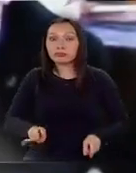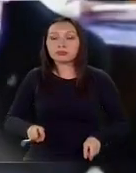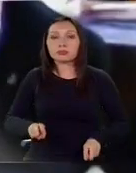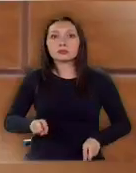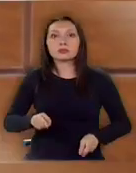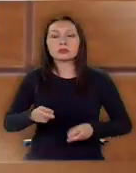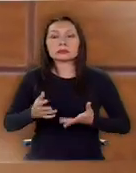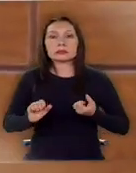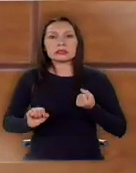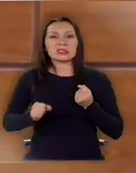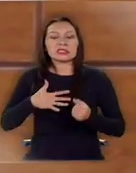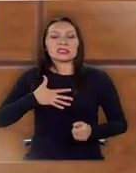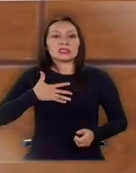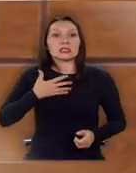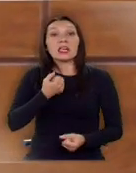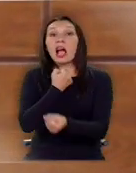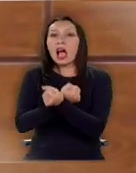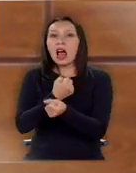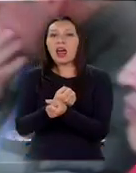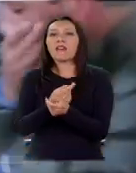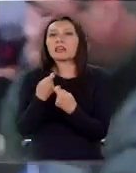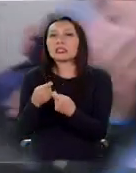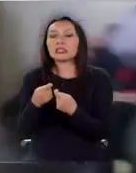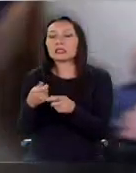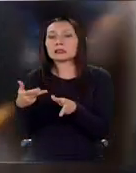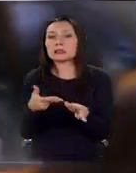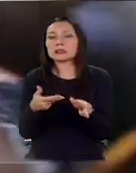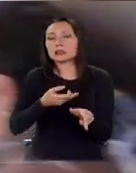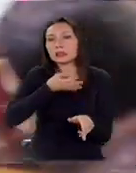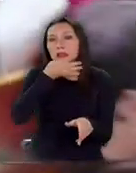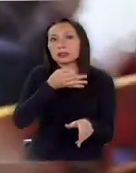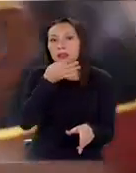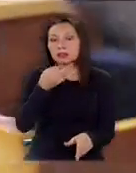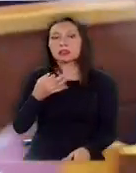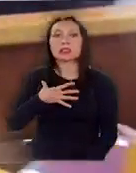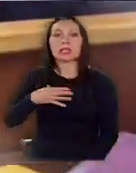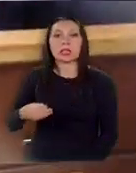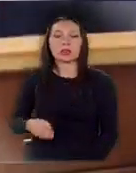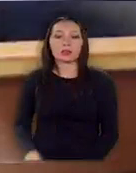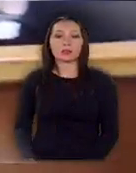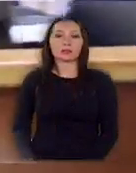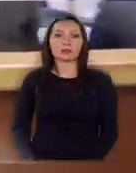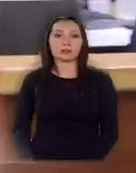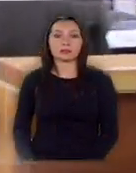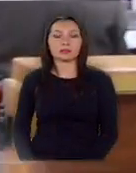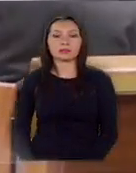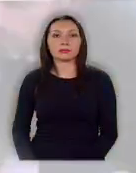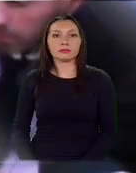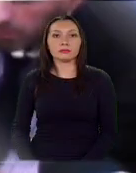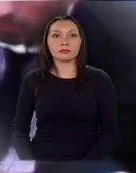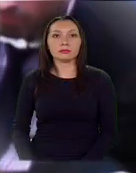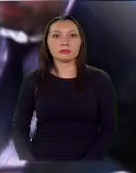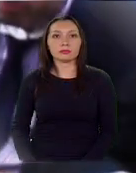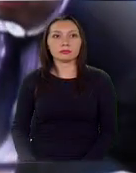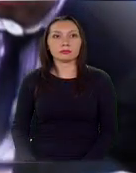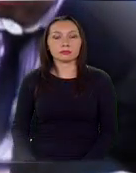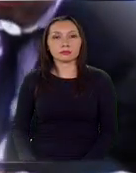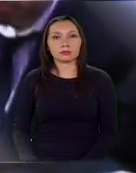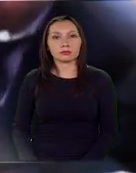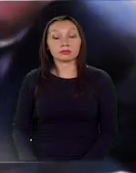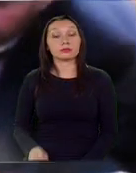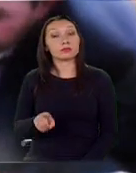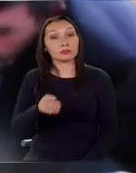la sensación de que Carabineros intentó influir en la declaración de su hijo. El tema con que se